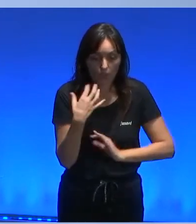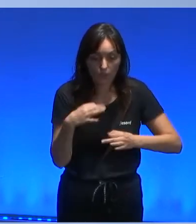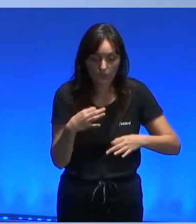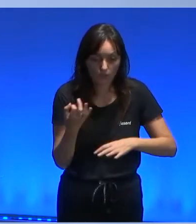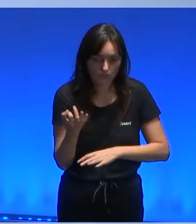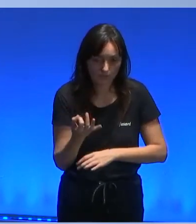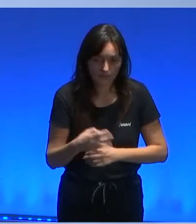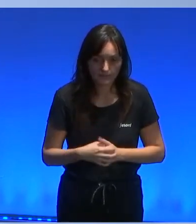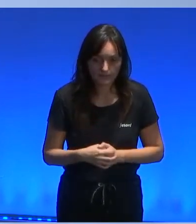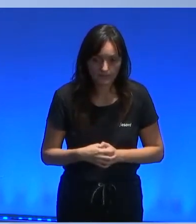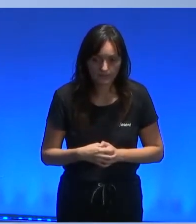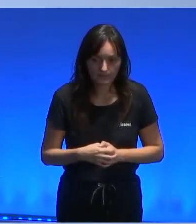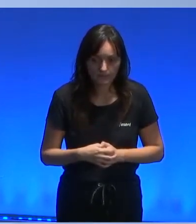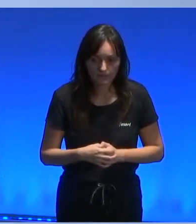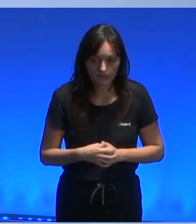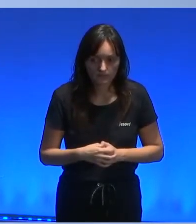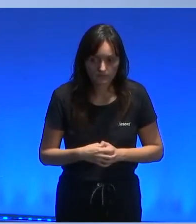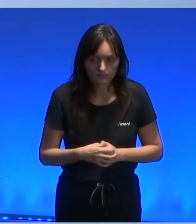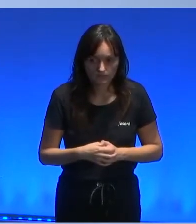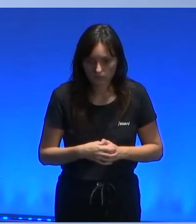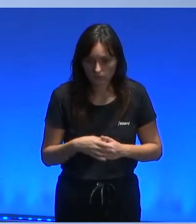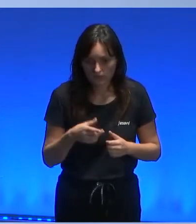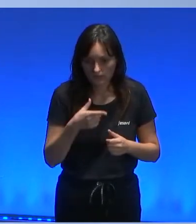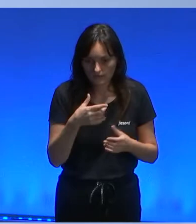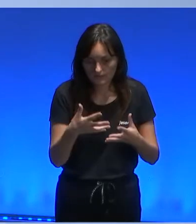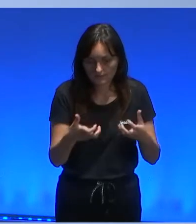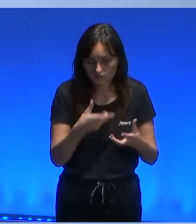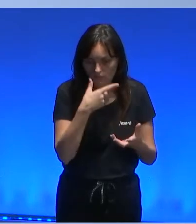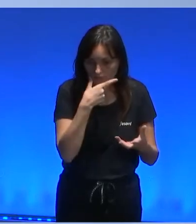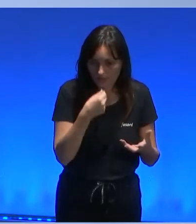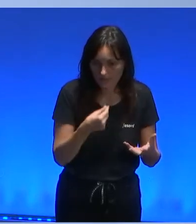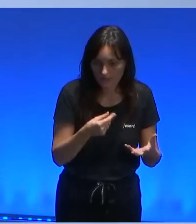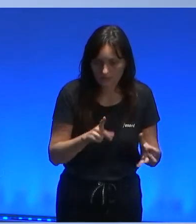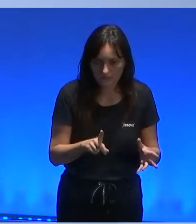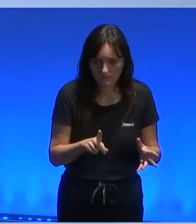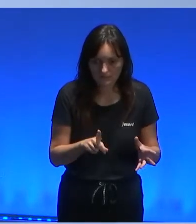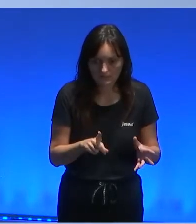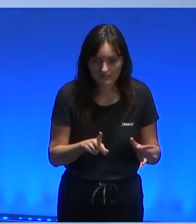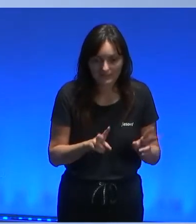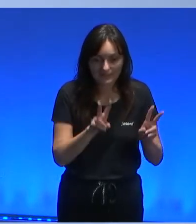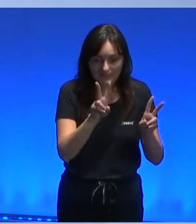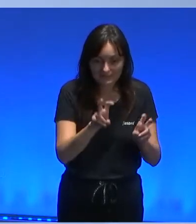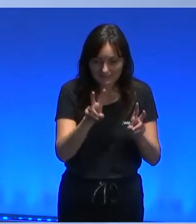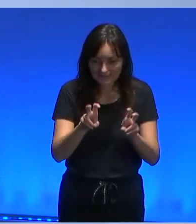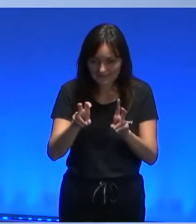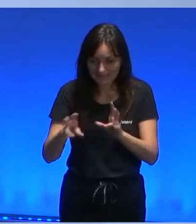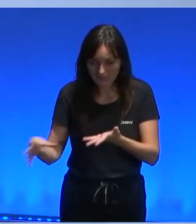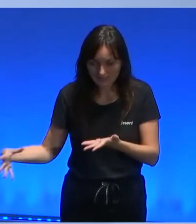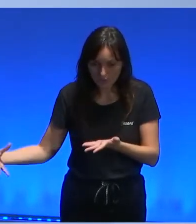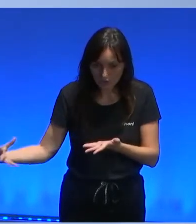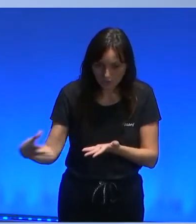simplemente, pero solemnemente, que en todos los asuntos